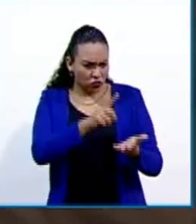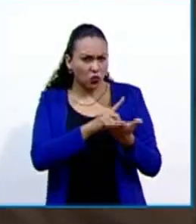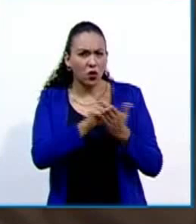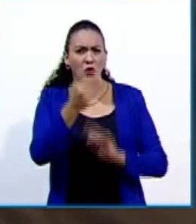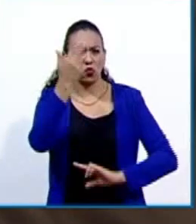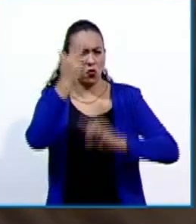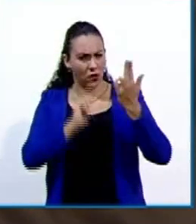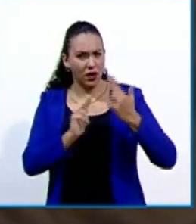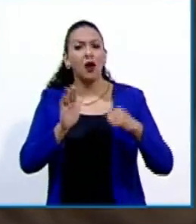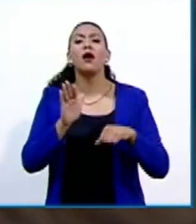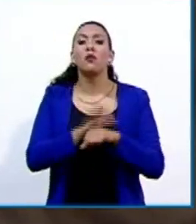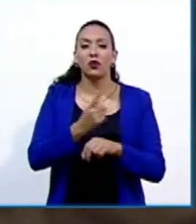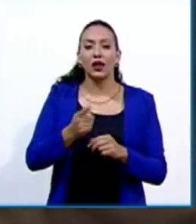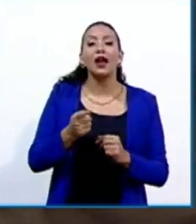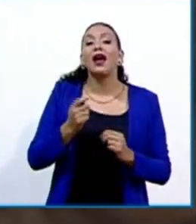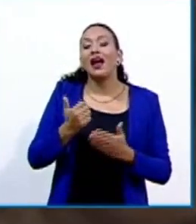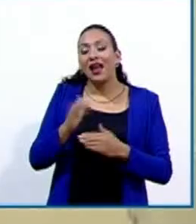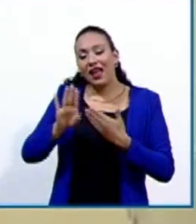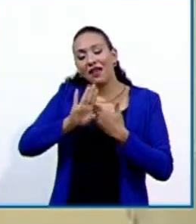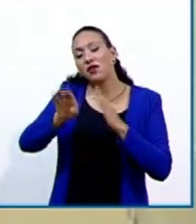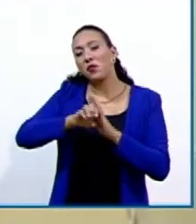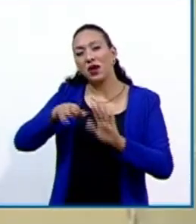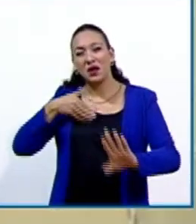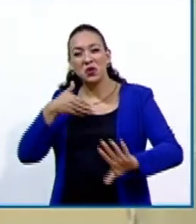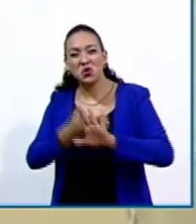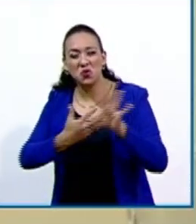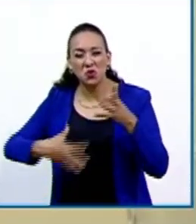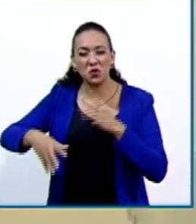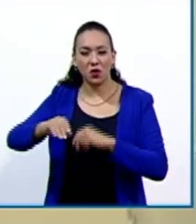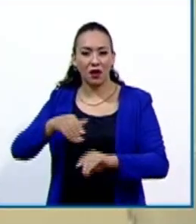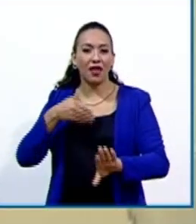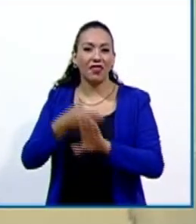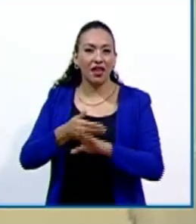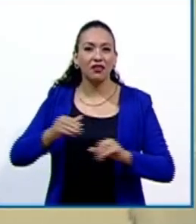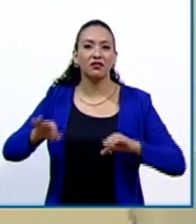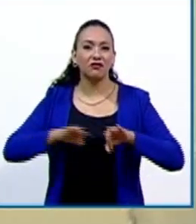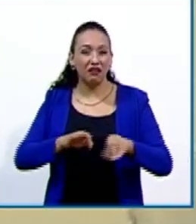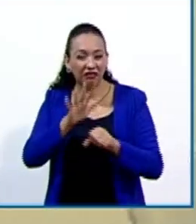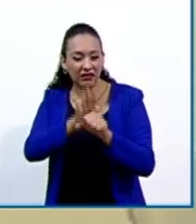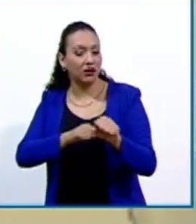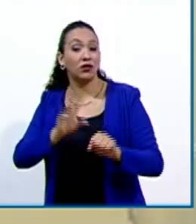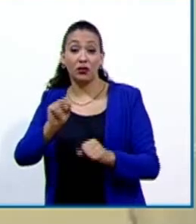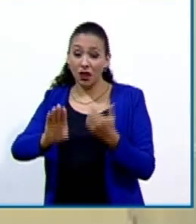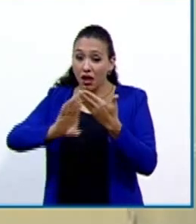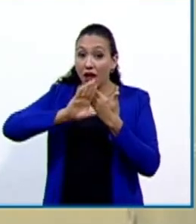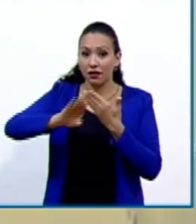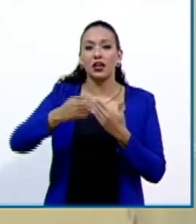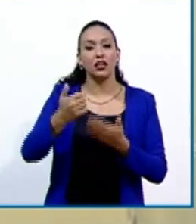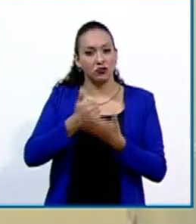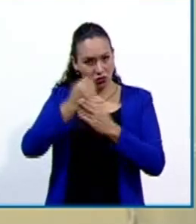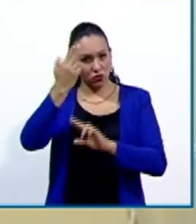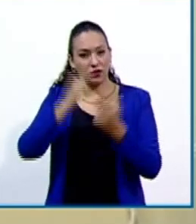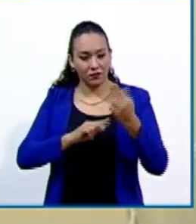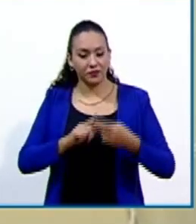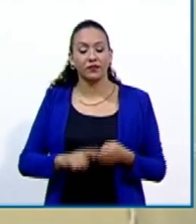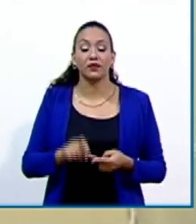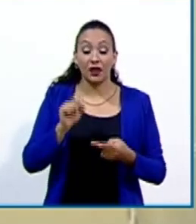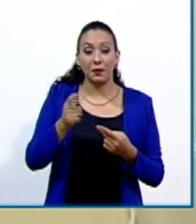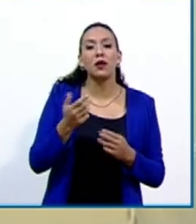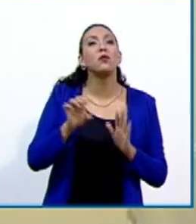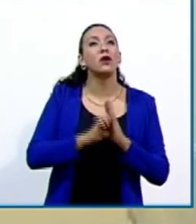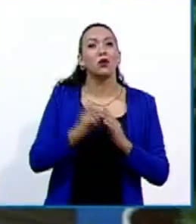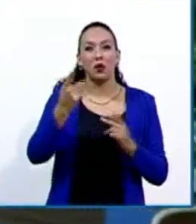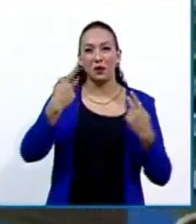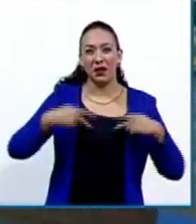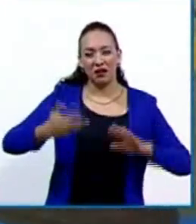para evitar la violencia y el acoso en los centros de trabajo, así como para garantizar que salarios y prestaciones sean iguales para hombres